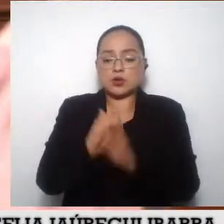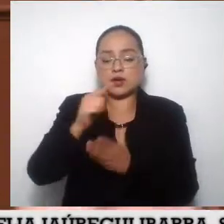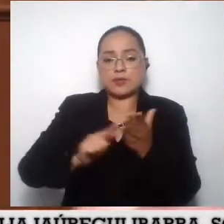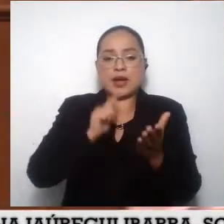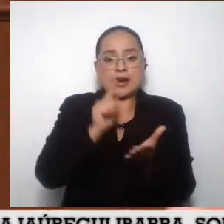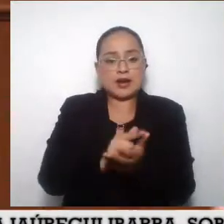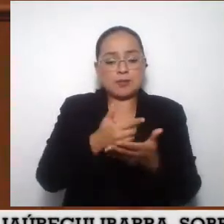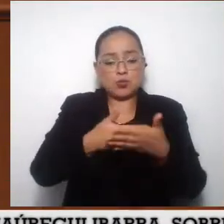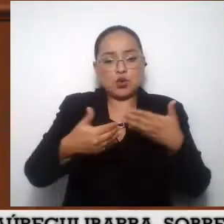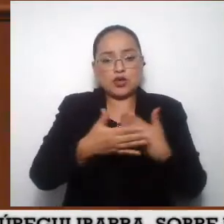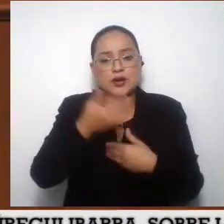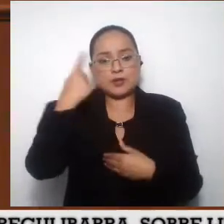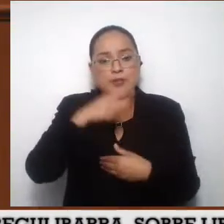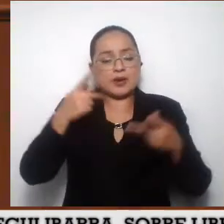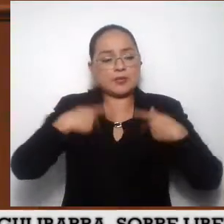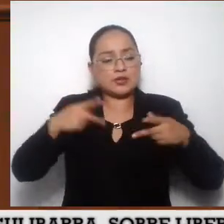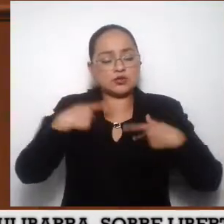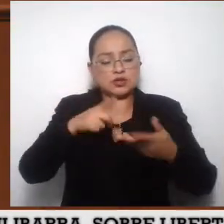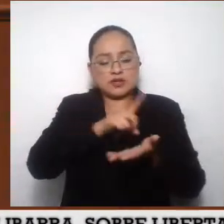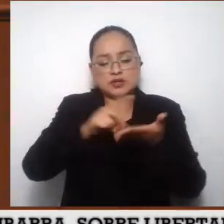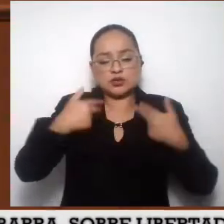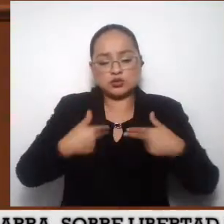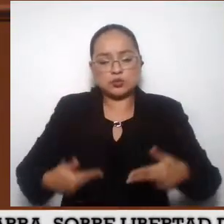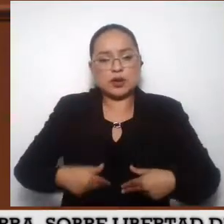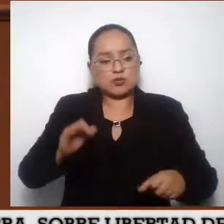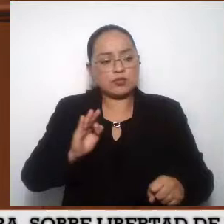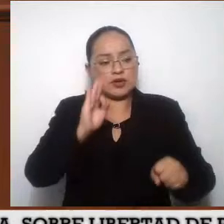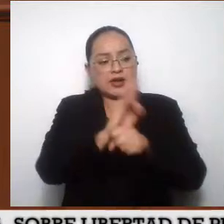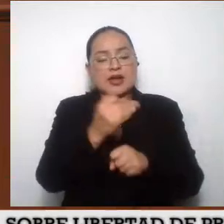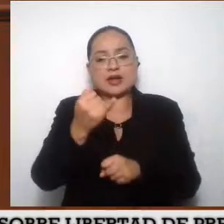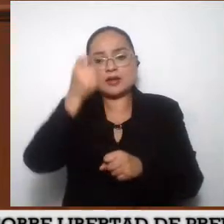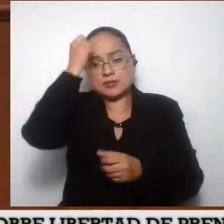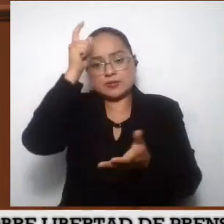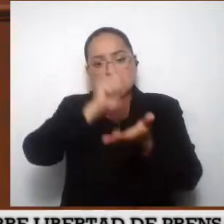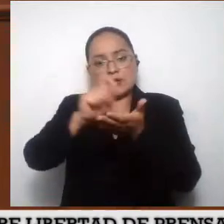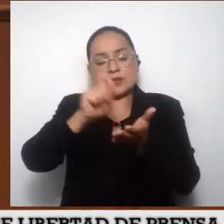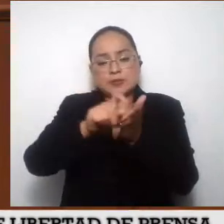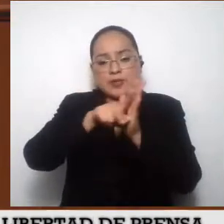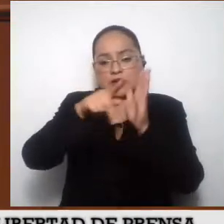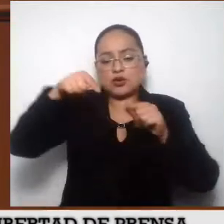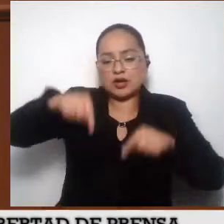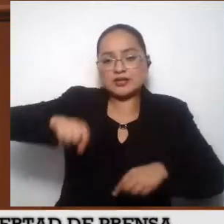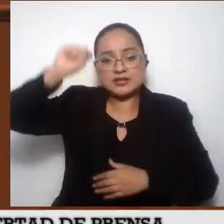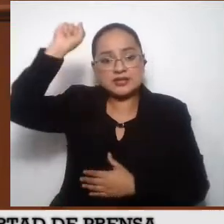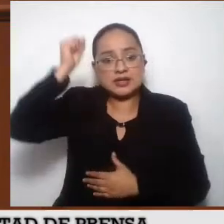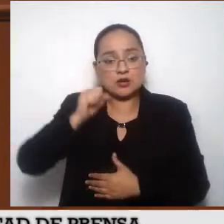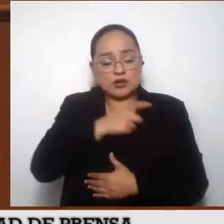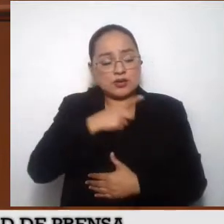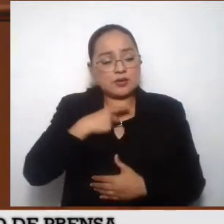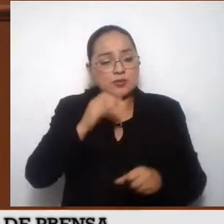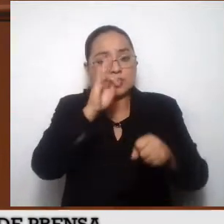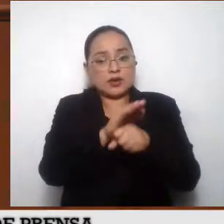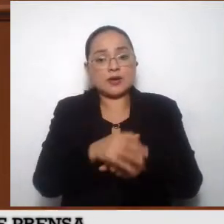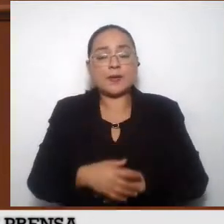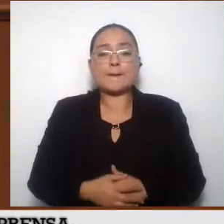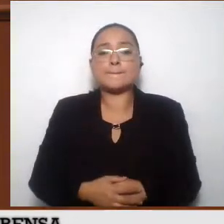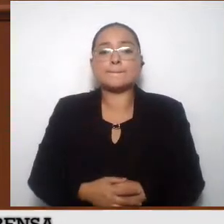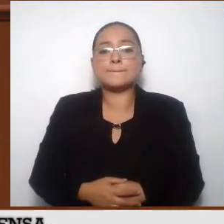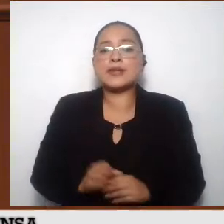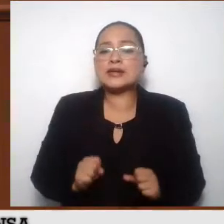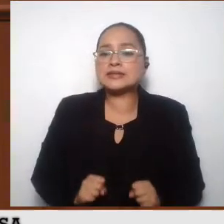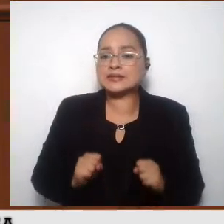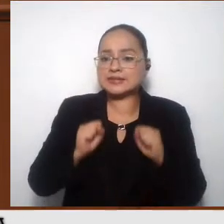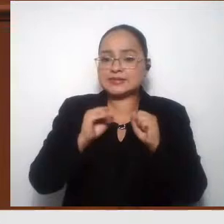proteja a personas defensoras de derechos humanos y periodistas de Sinaloa, que además de garantizar la libertad de